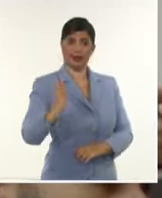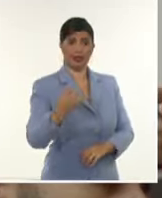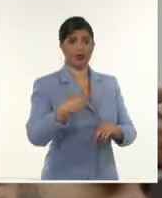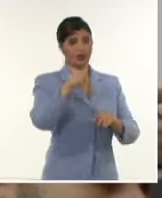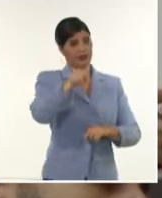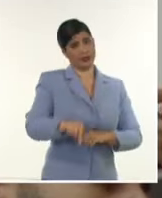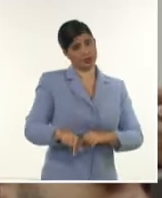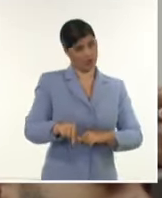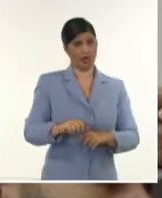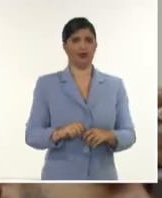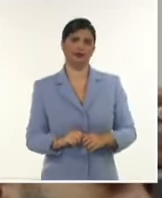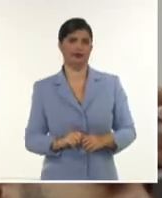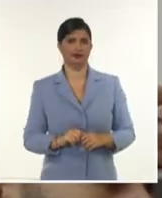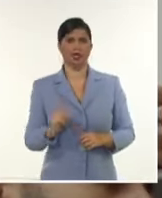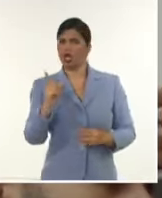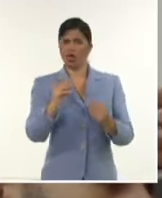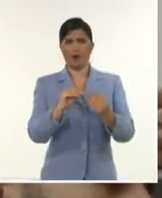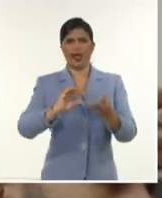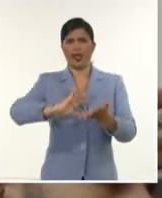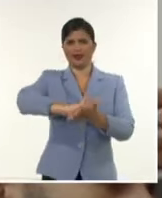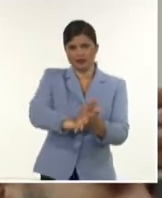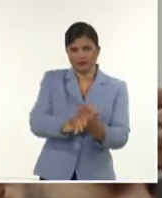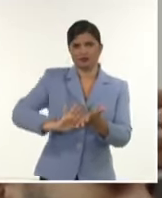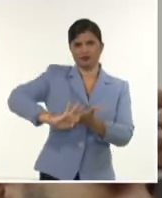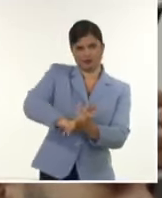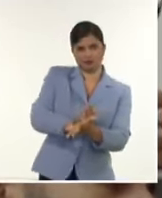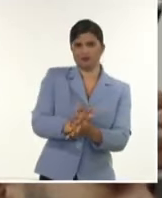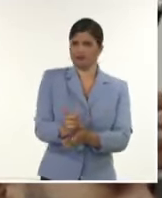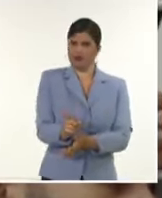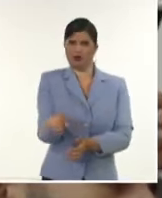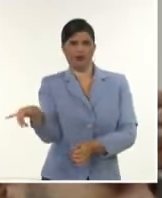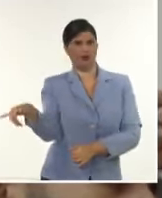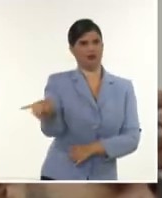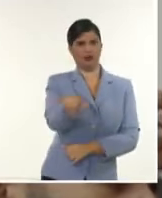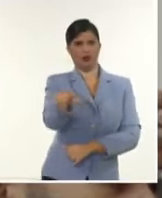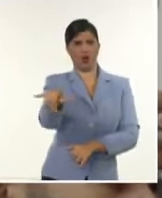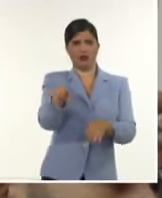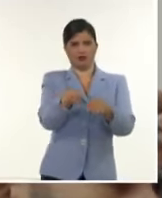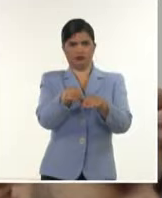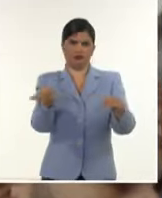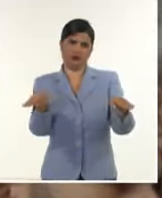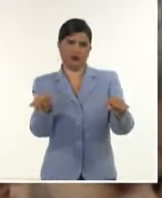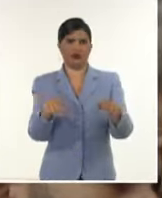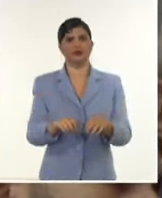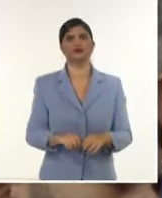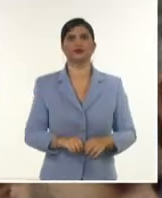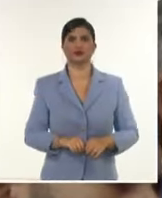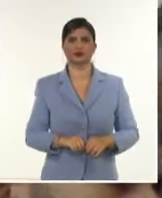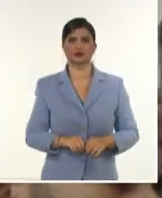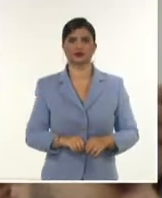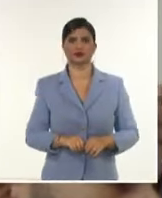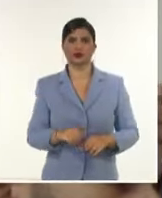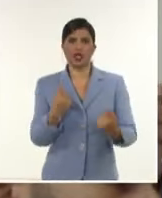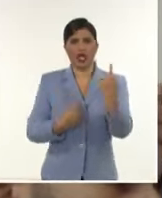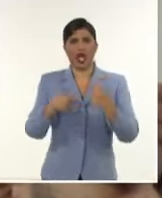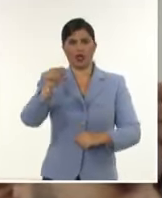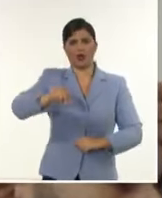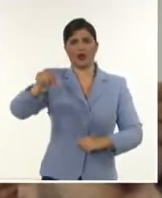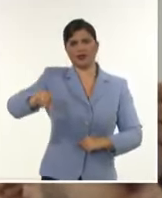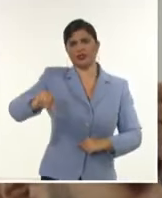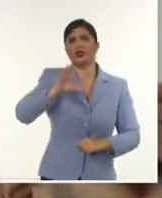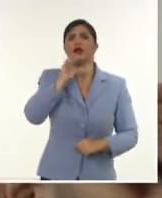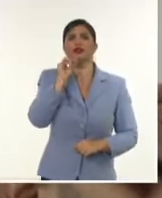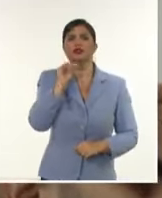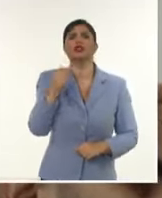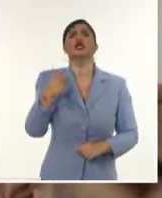demás militantes. Dentro de la revolución cabe todo, excepto los falsos revolucionarios que intentan pasar por sobre la revolución. Eso tiene que quedar